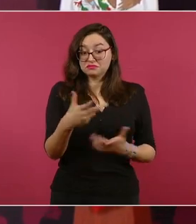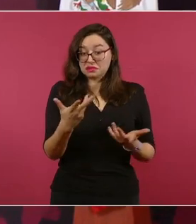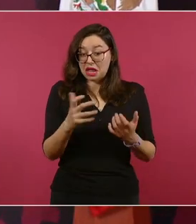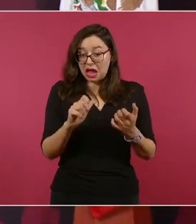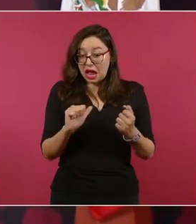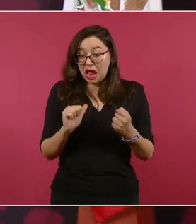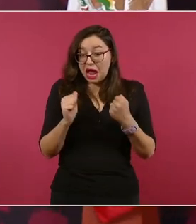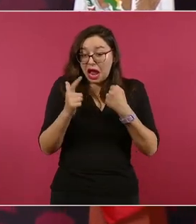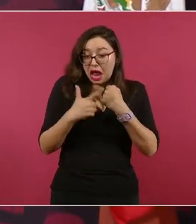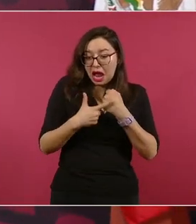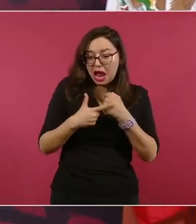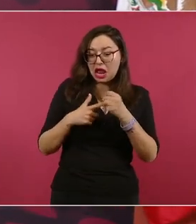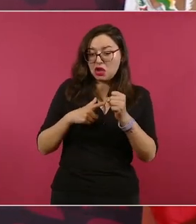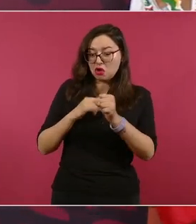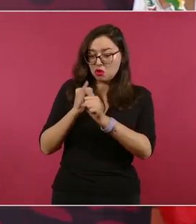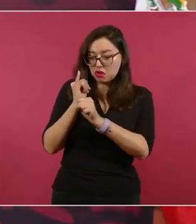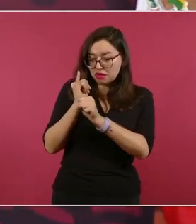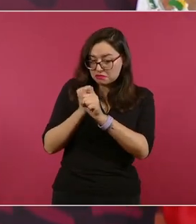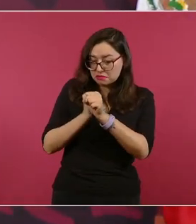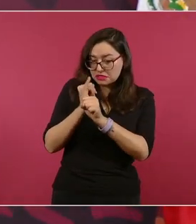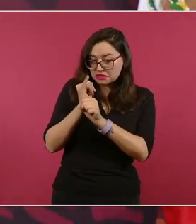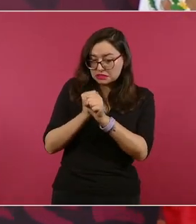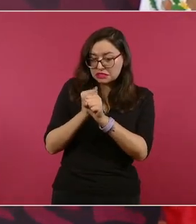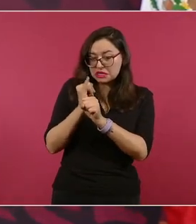reportaje sobre lo que significa